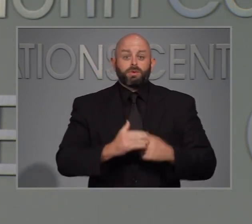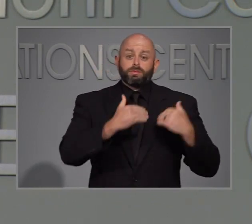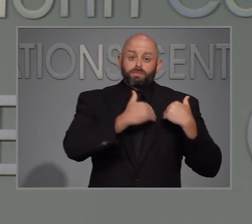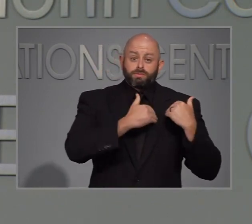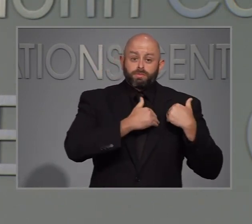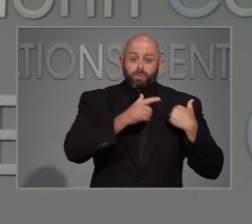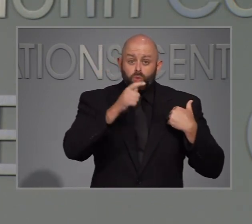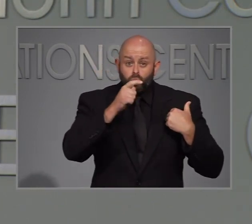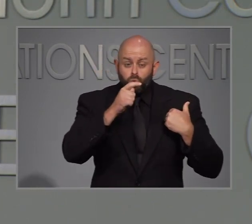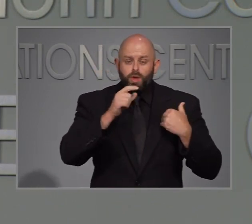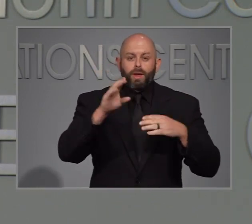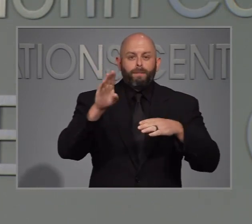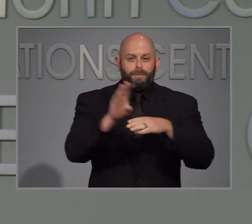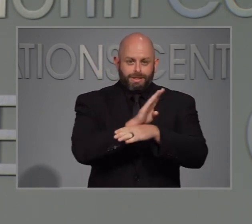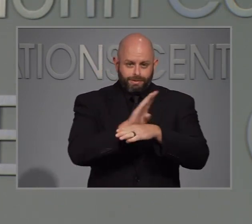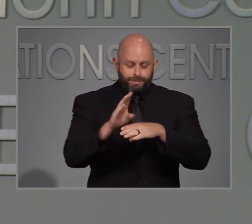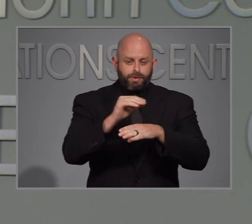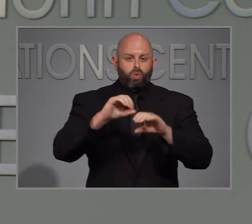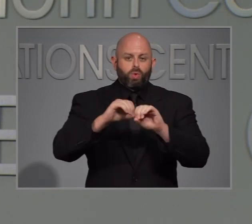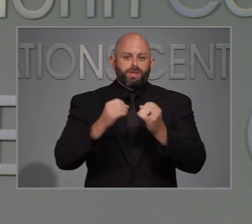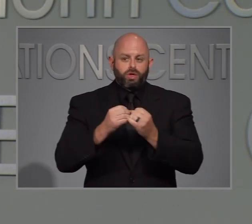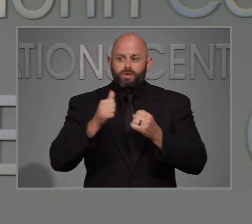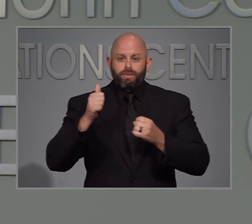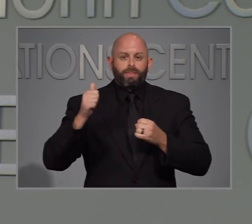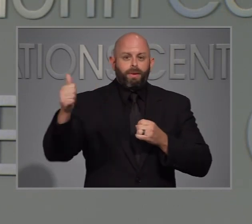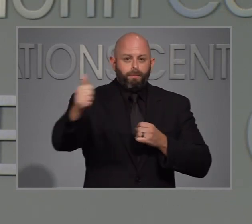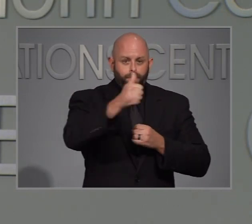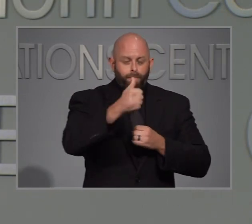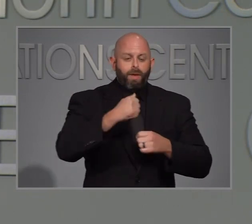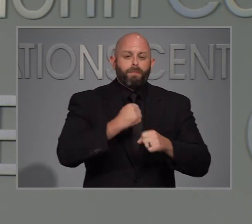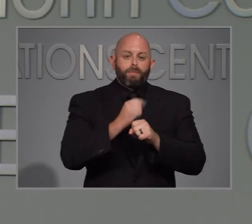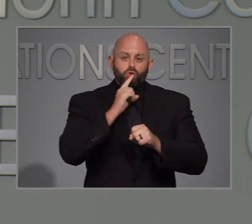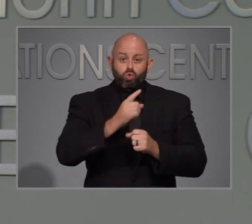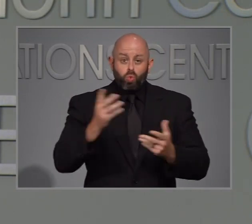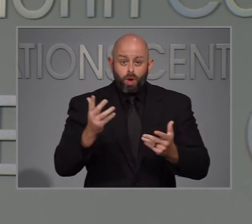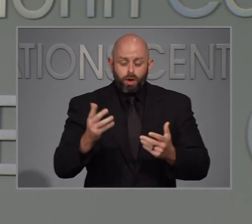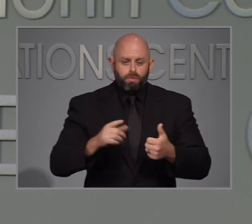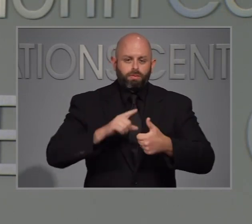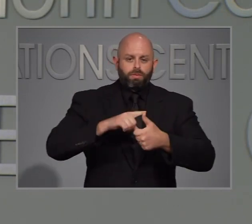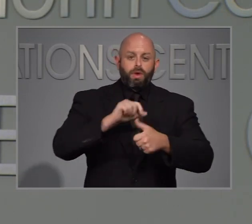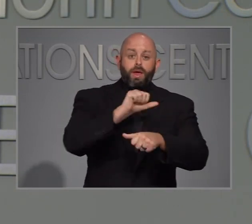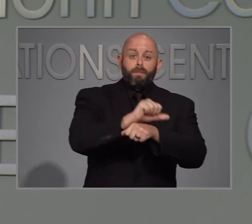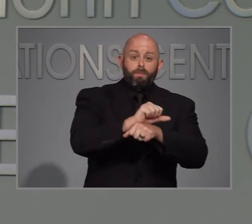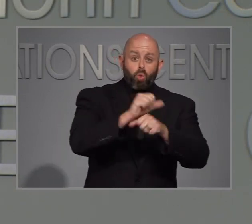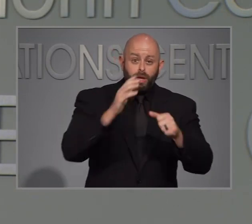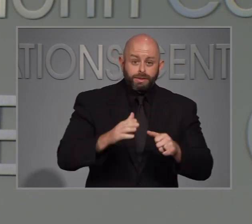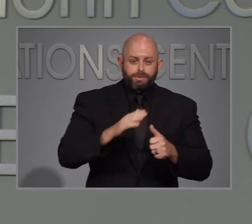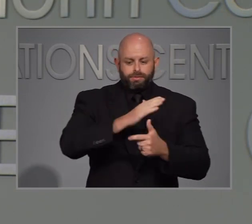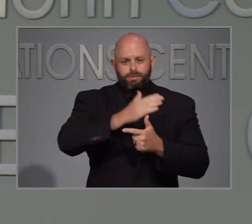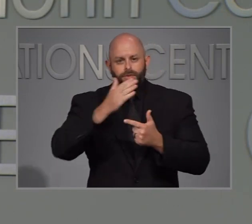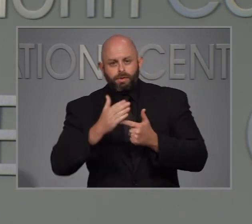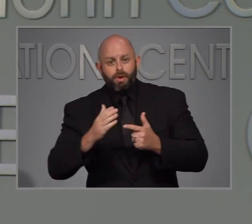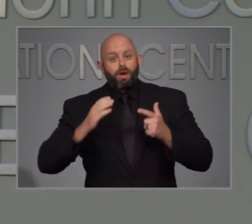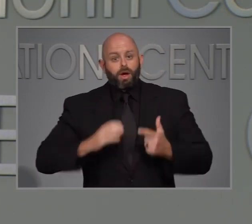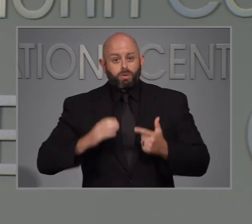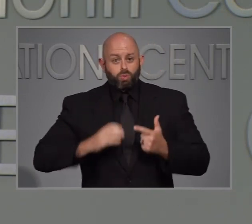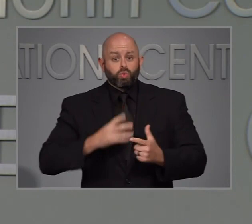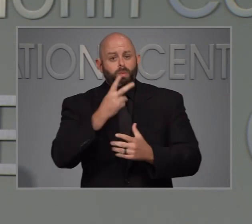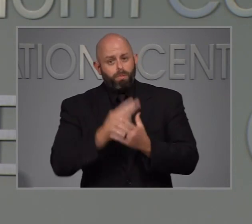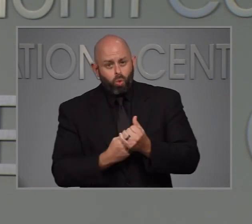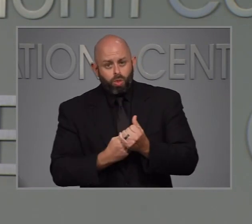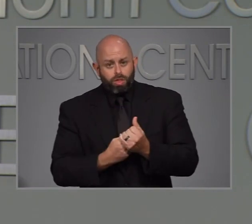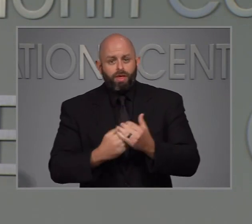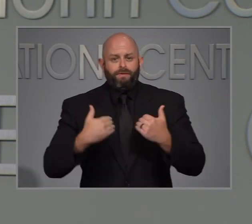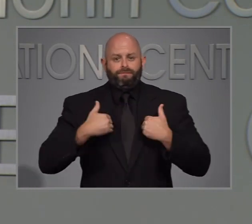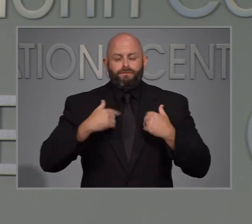en los negocios y en las organizaciones para cerciorarse de que los empleados y sus clientes